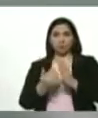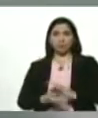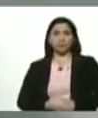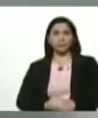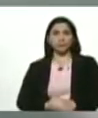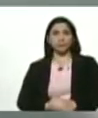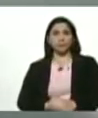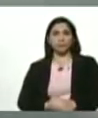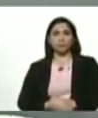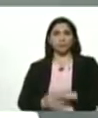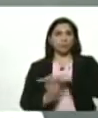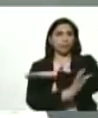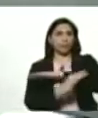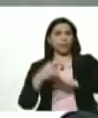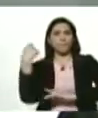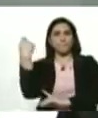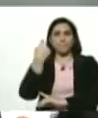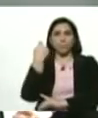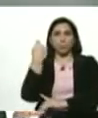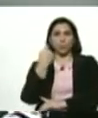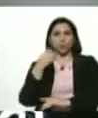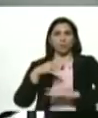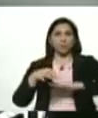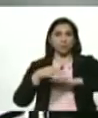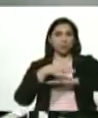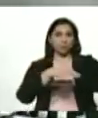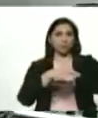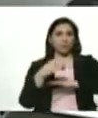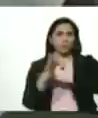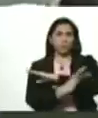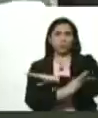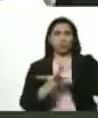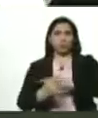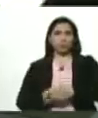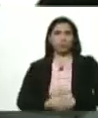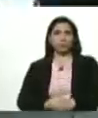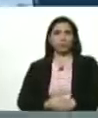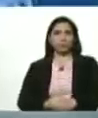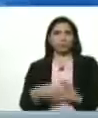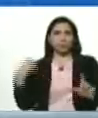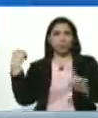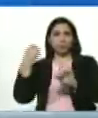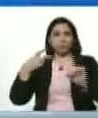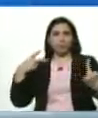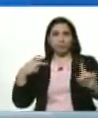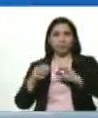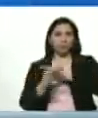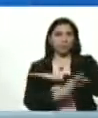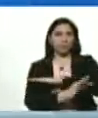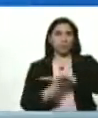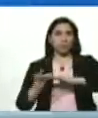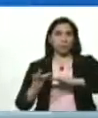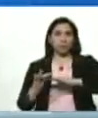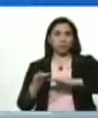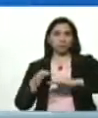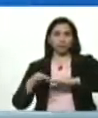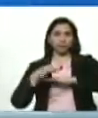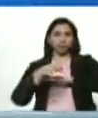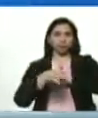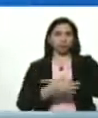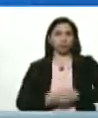en la frontera de apure municipio fronterizo y en el amazonas municipio fronterizo